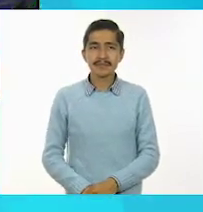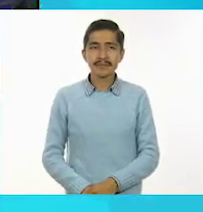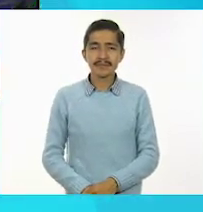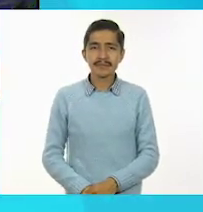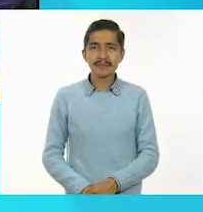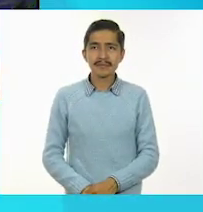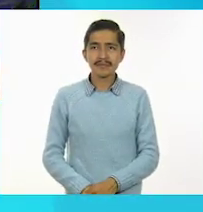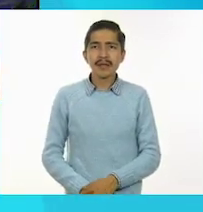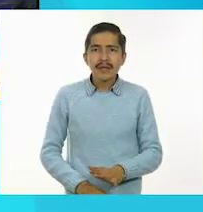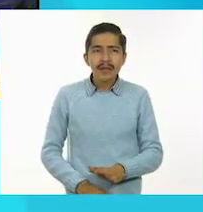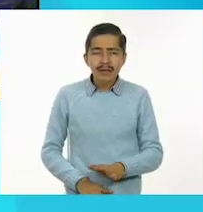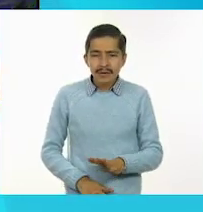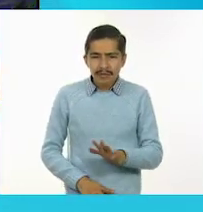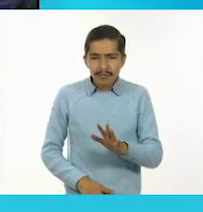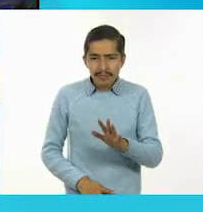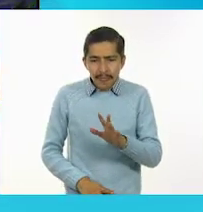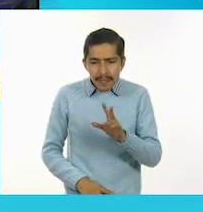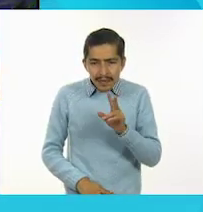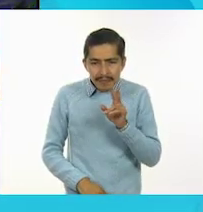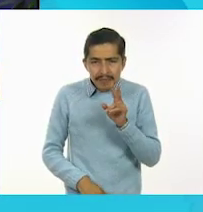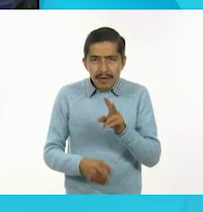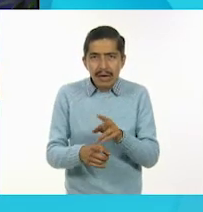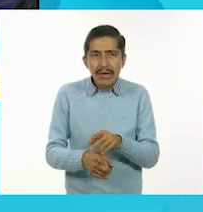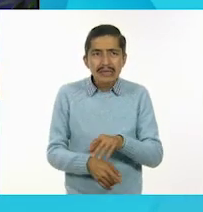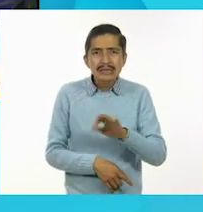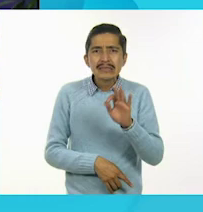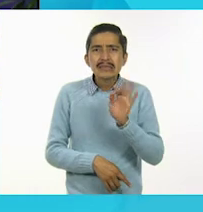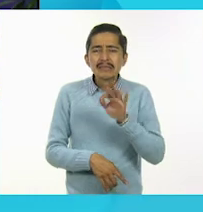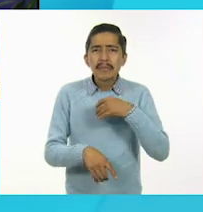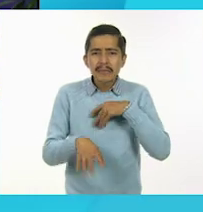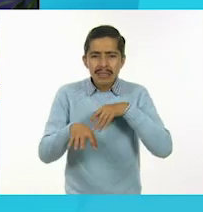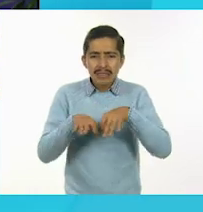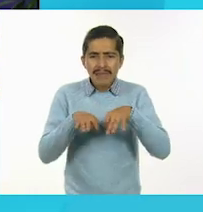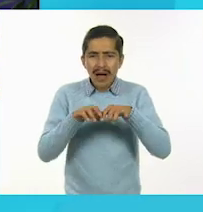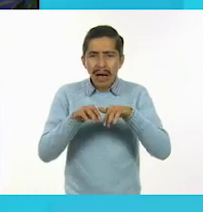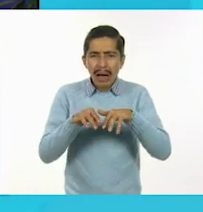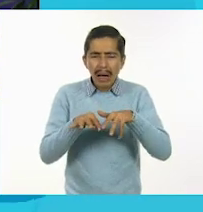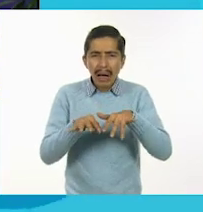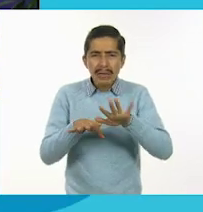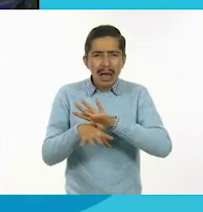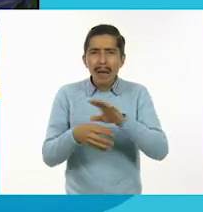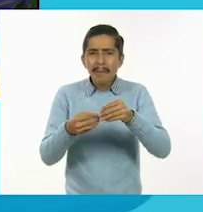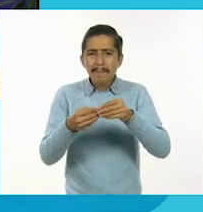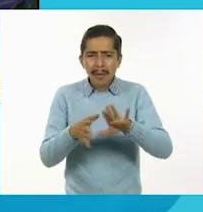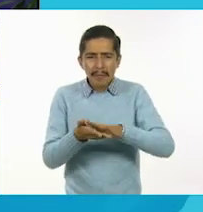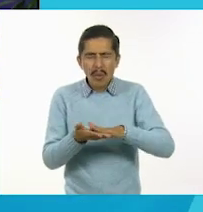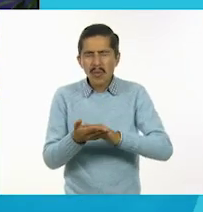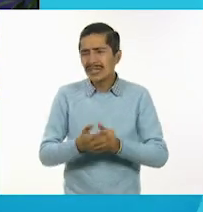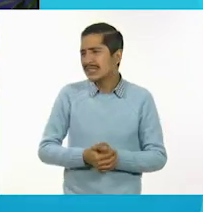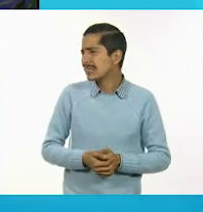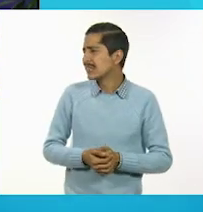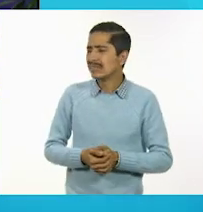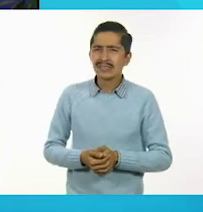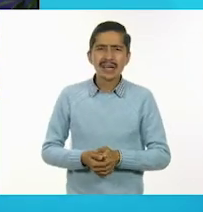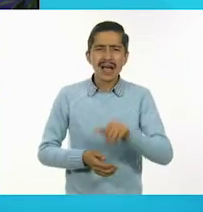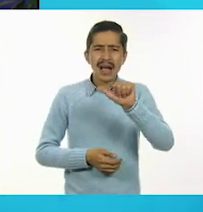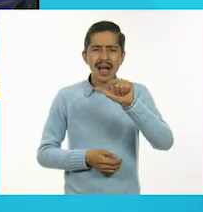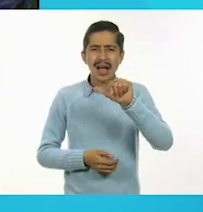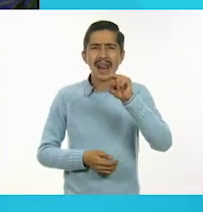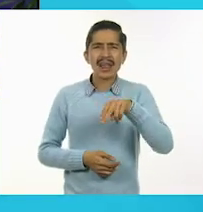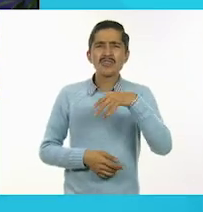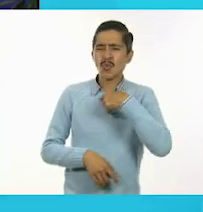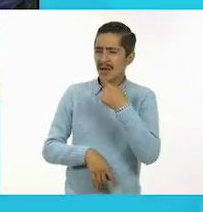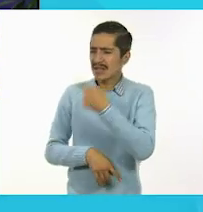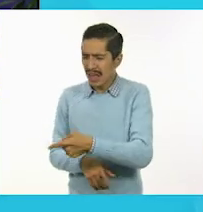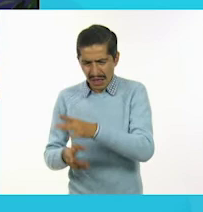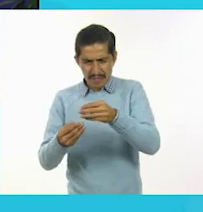¡El video! ¿Y si ya se perdió todo mi trabajo? ¡Ay! ¡Le encargo una cosa a Alan y la echo a